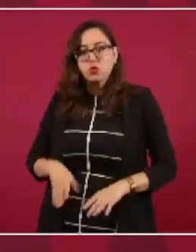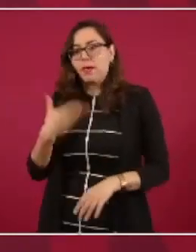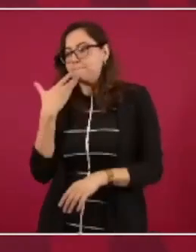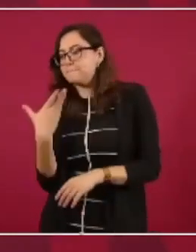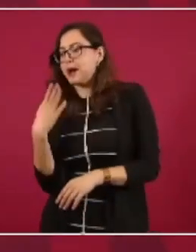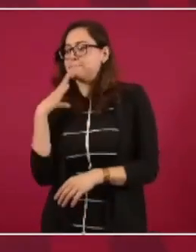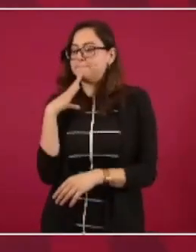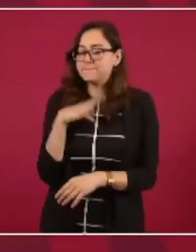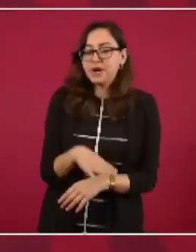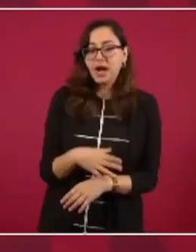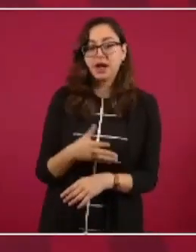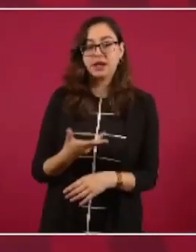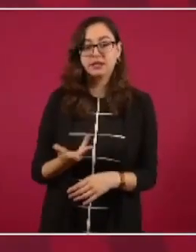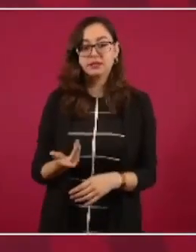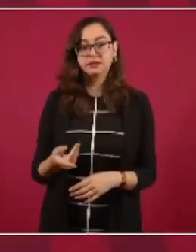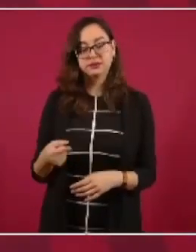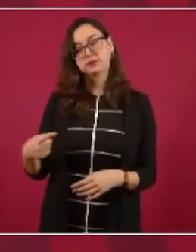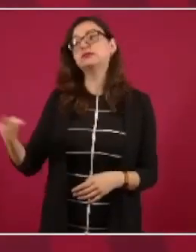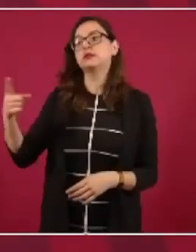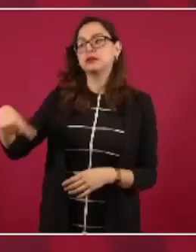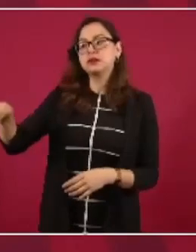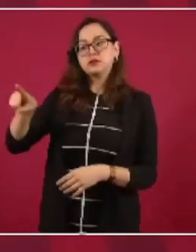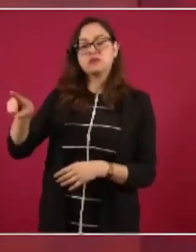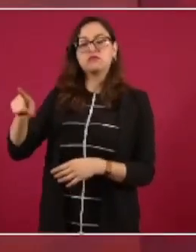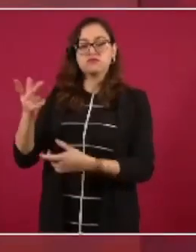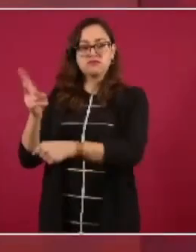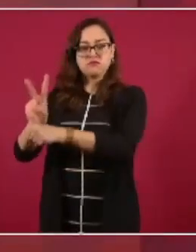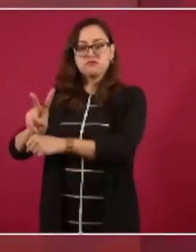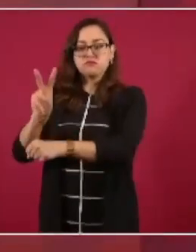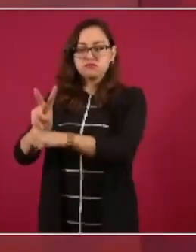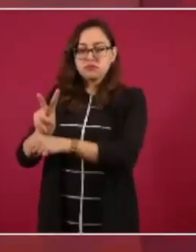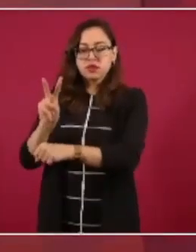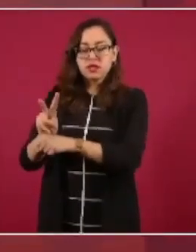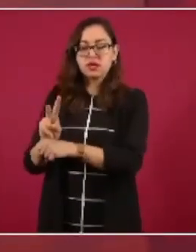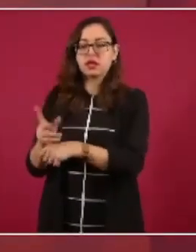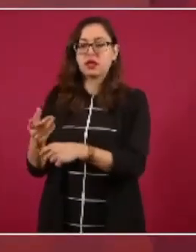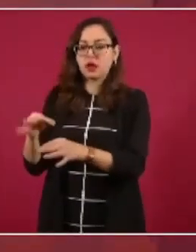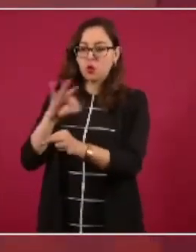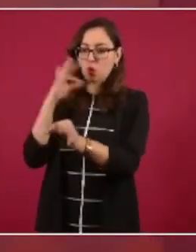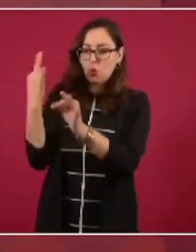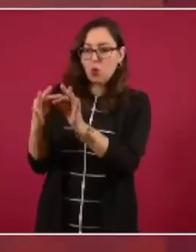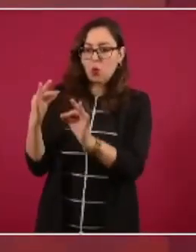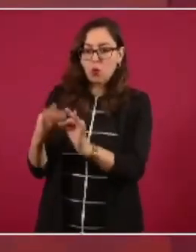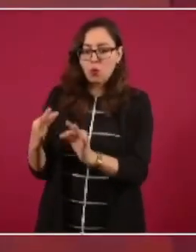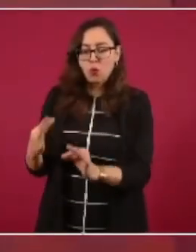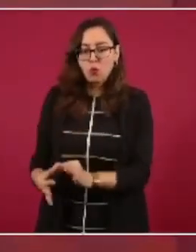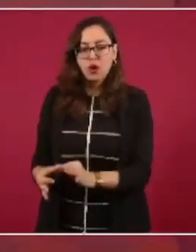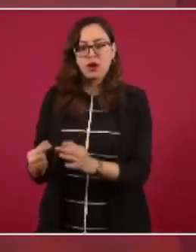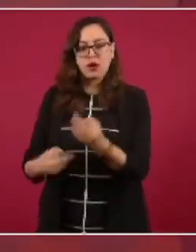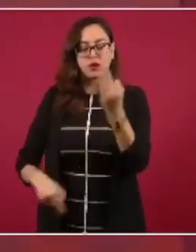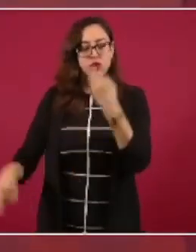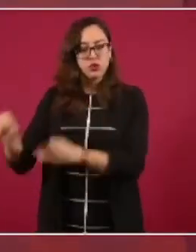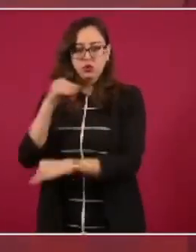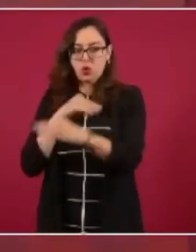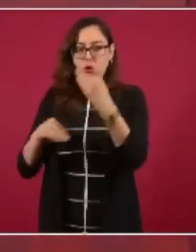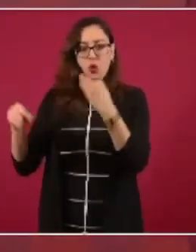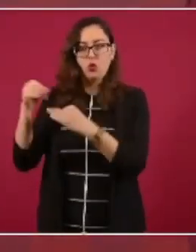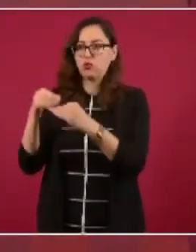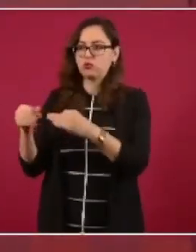el cumplimiento de las funciones de todos los miembros del Poder